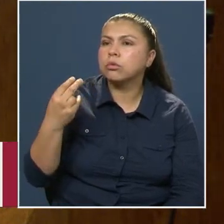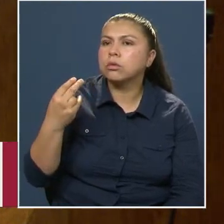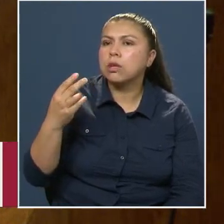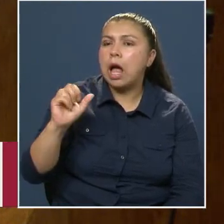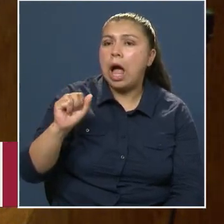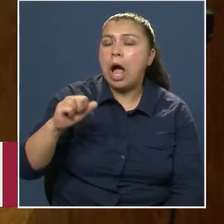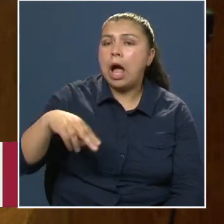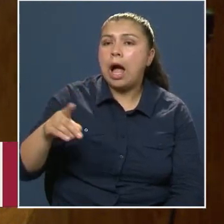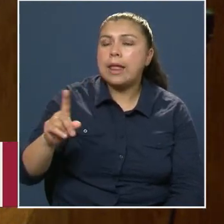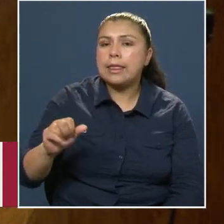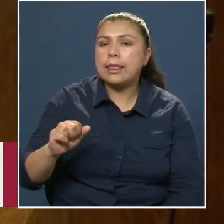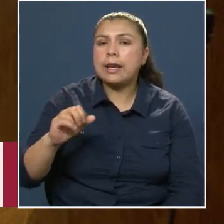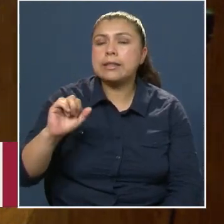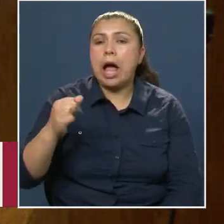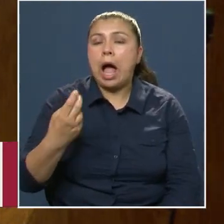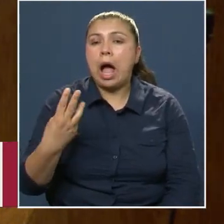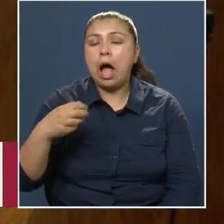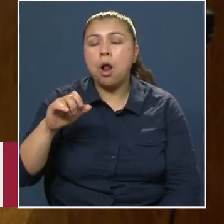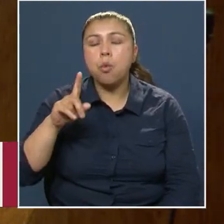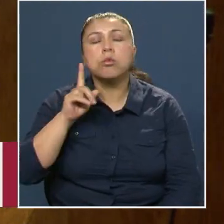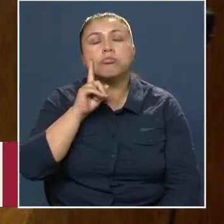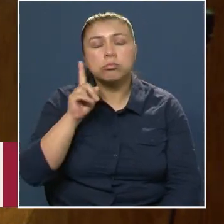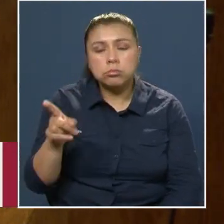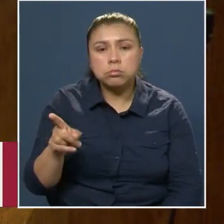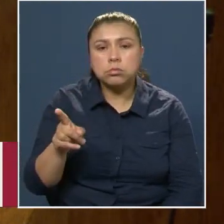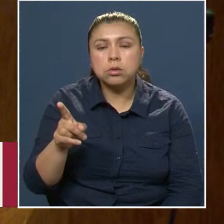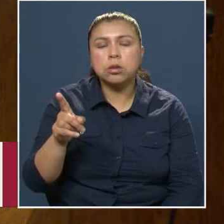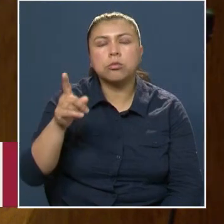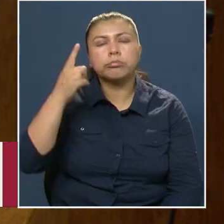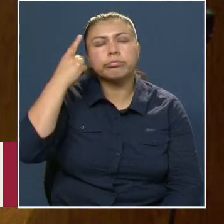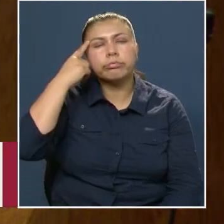Andrés Elwin fue un humanista en el sentido más profundo de la palabra.